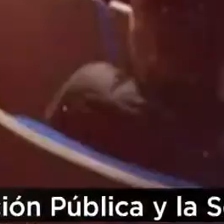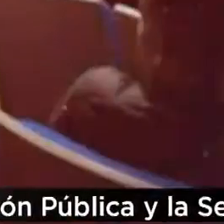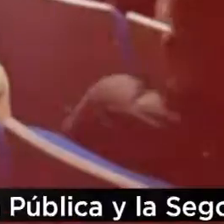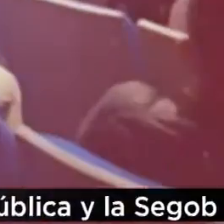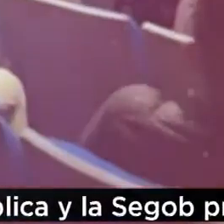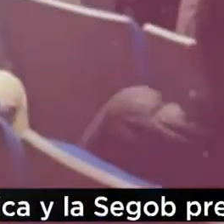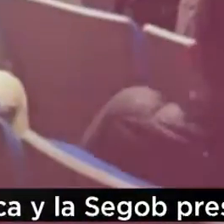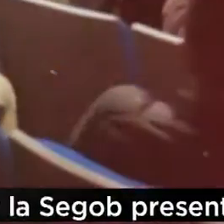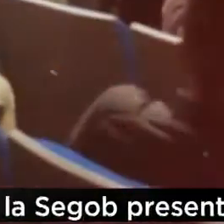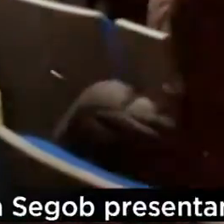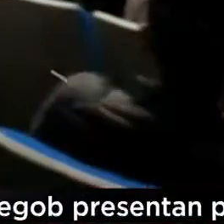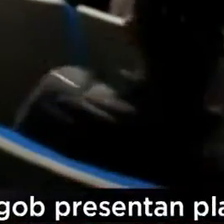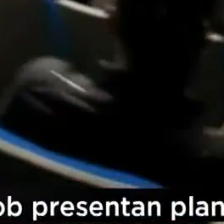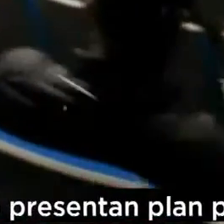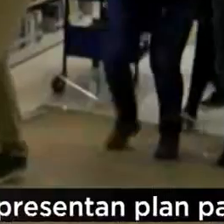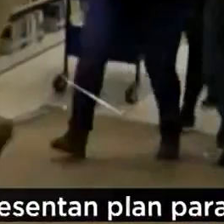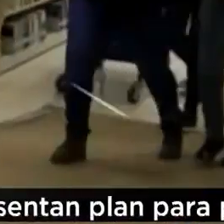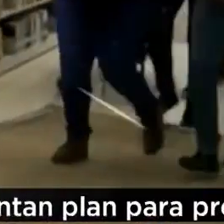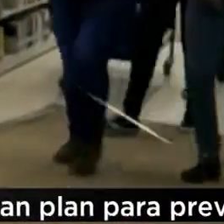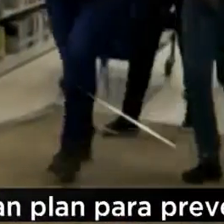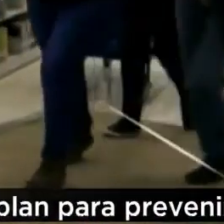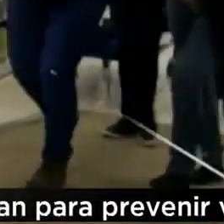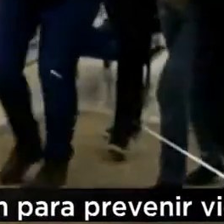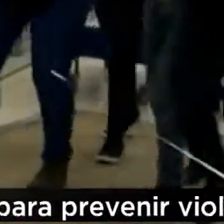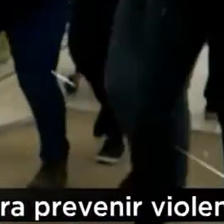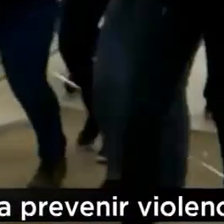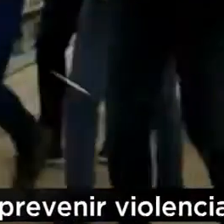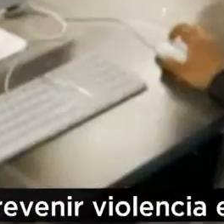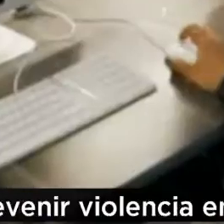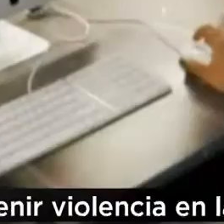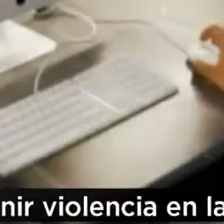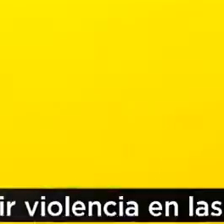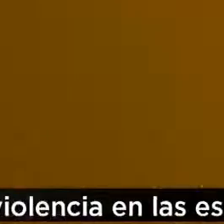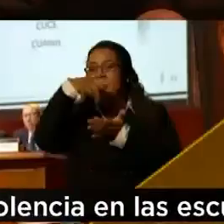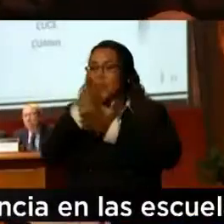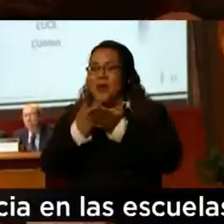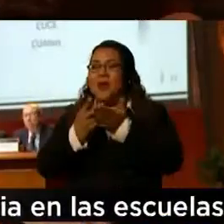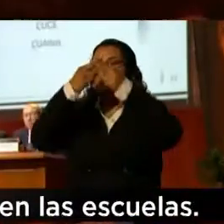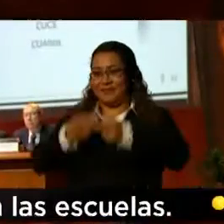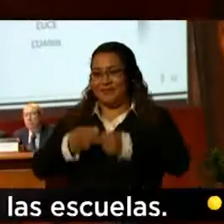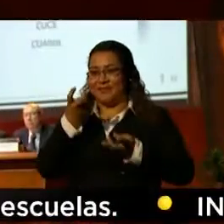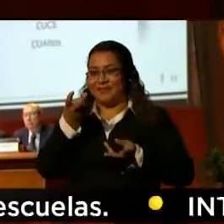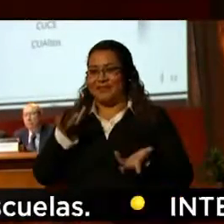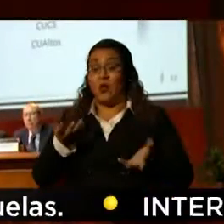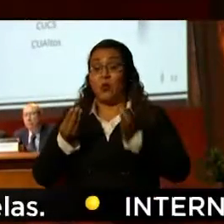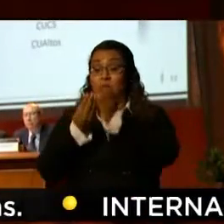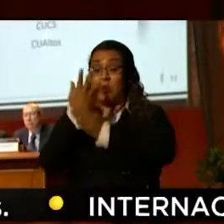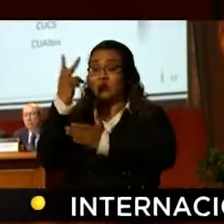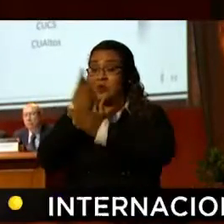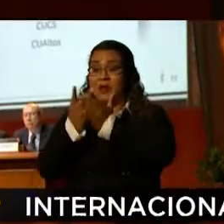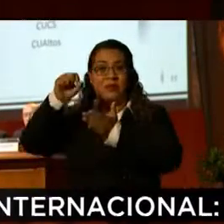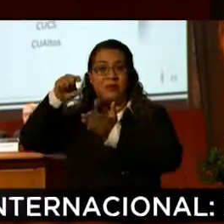sistema nacional pertenecen a la máxima casa de estudios pública en el occidente del país. De los nuevos programas de